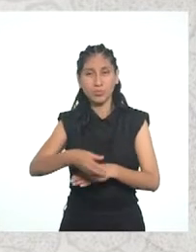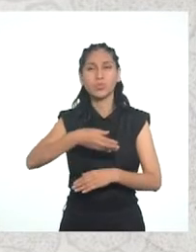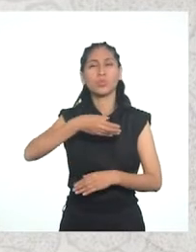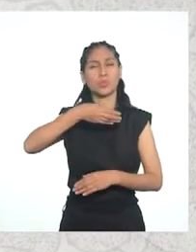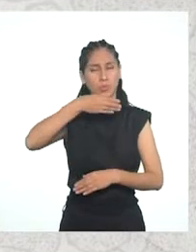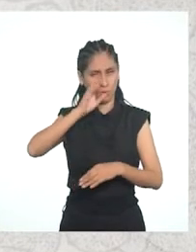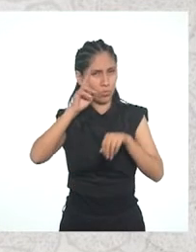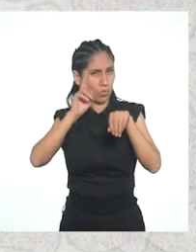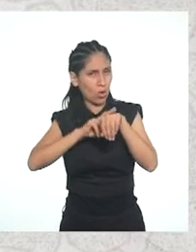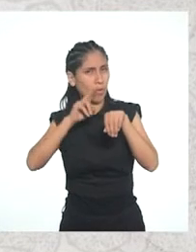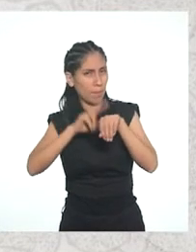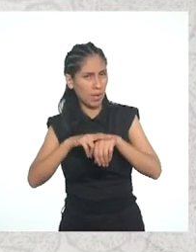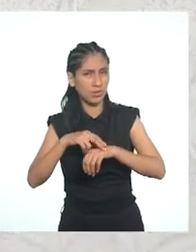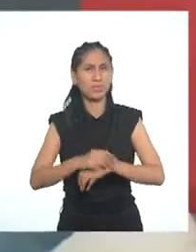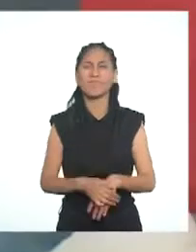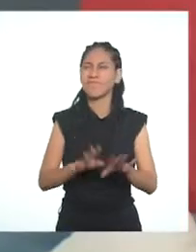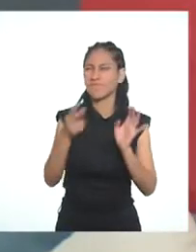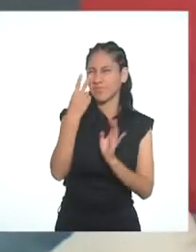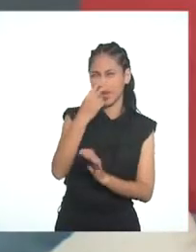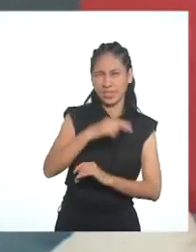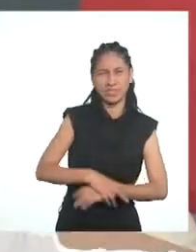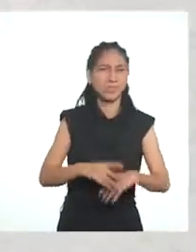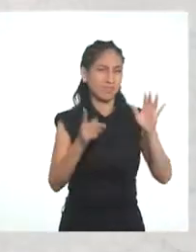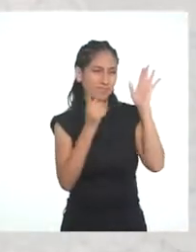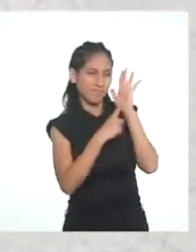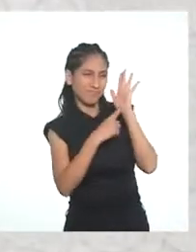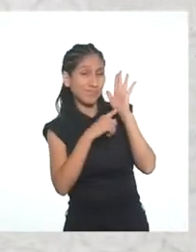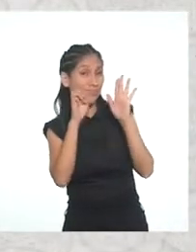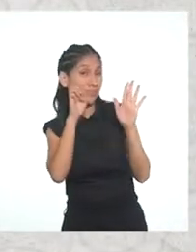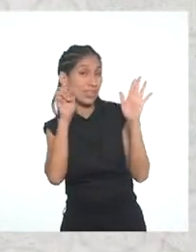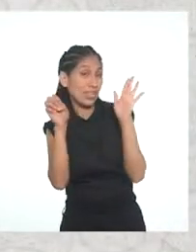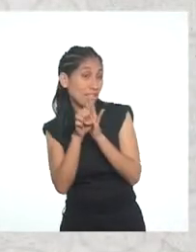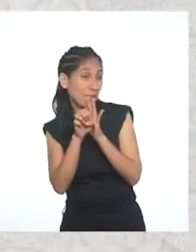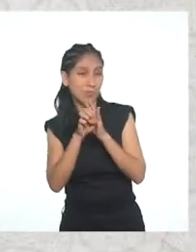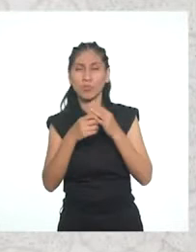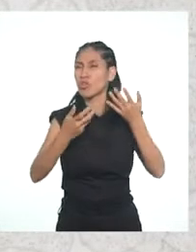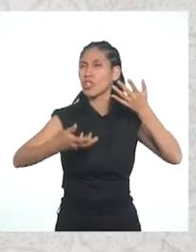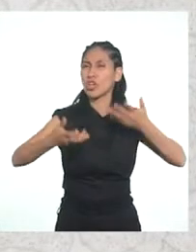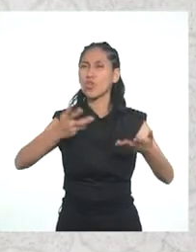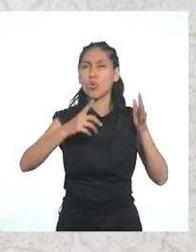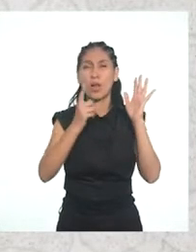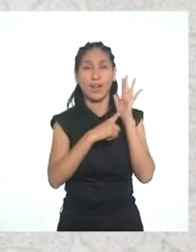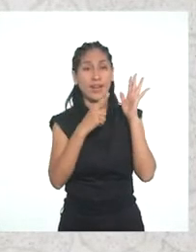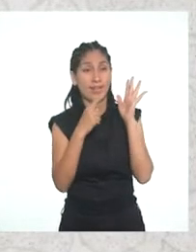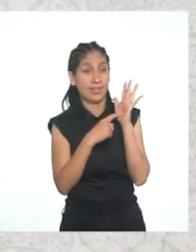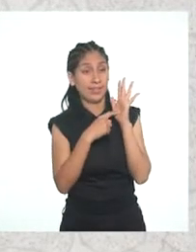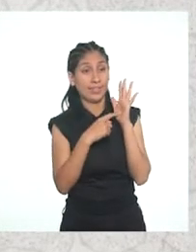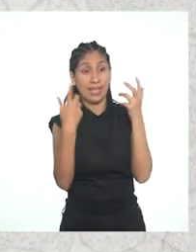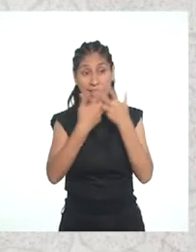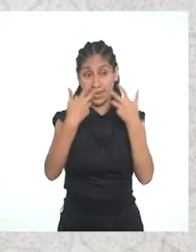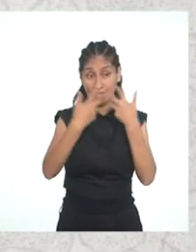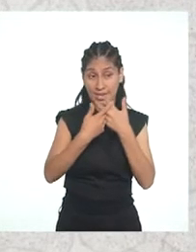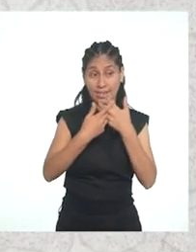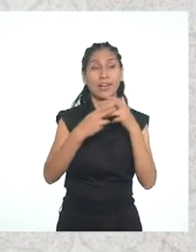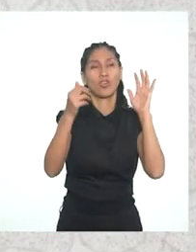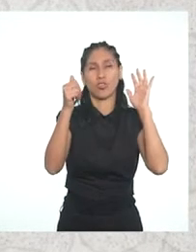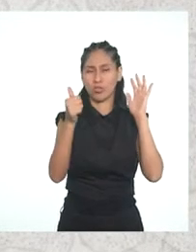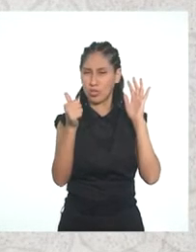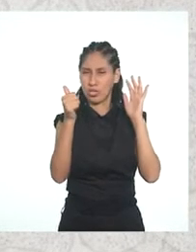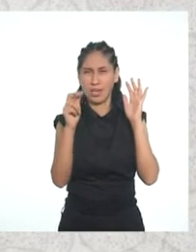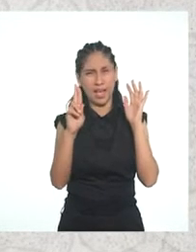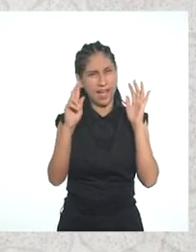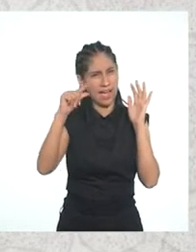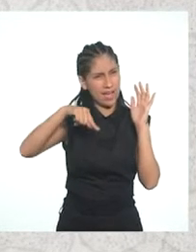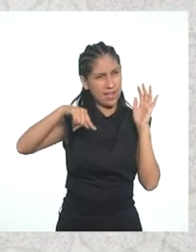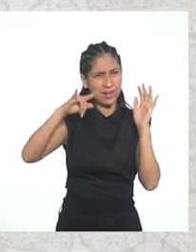humanos o para otros usos. Mira, Mario, acá tienes un ejemplo de una arqueobacteria que pertenece al dominio de archaea, la